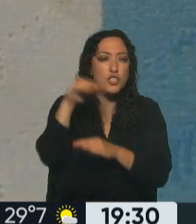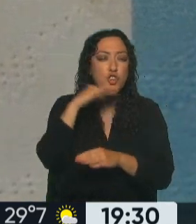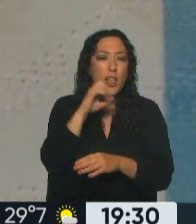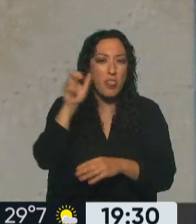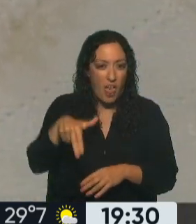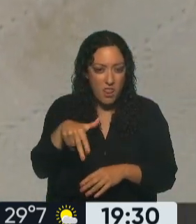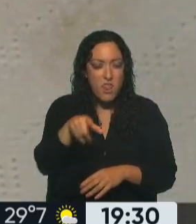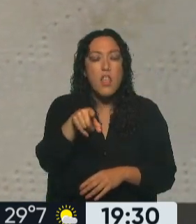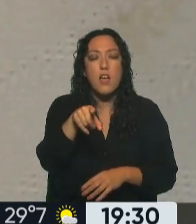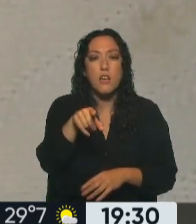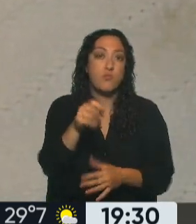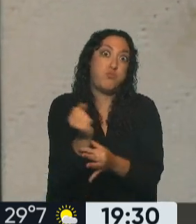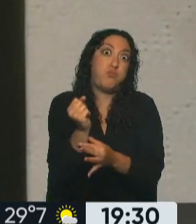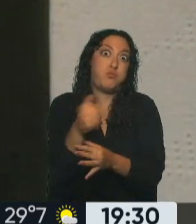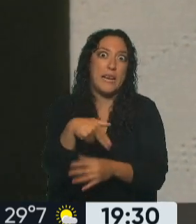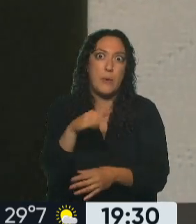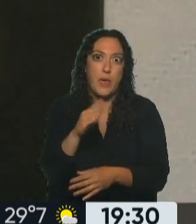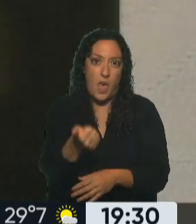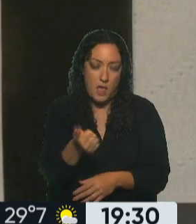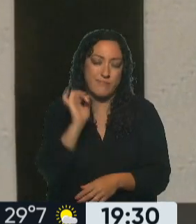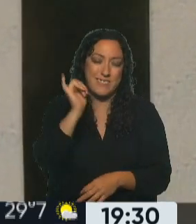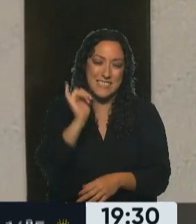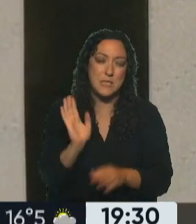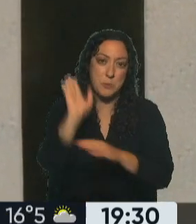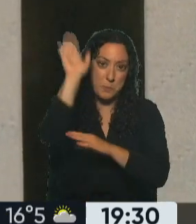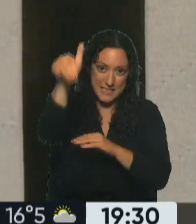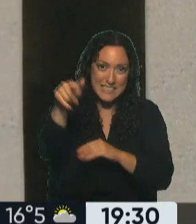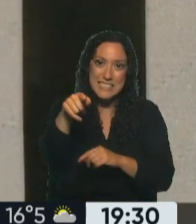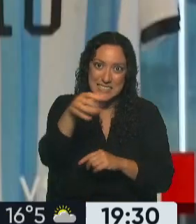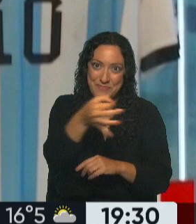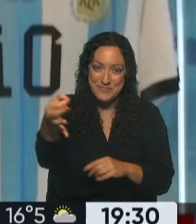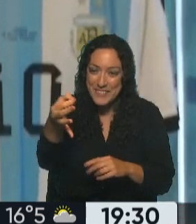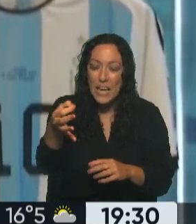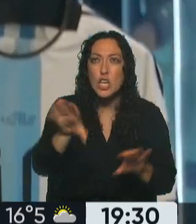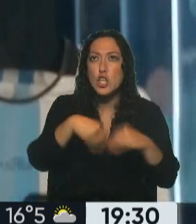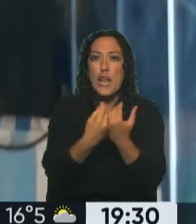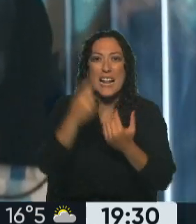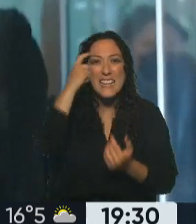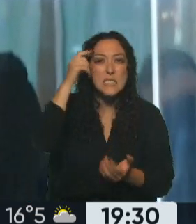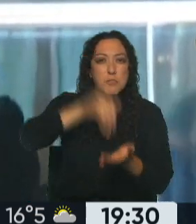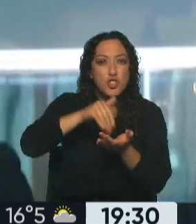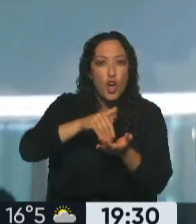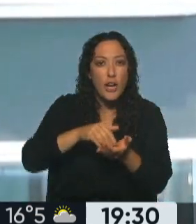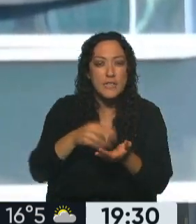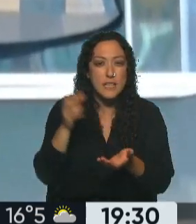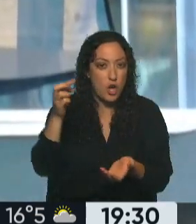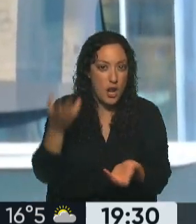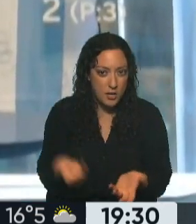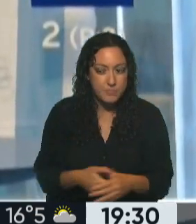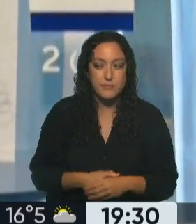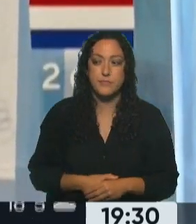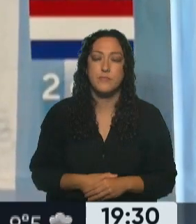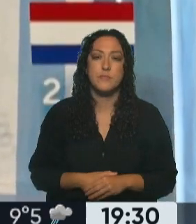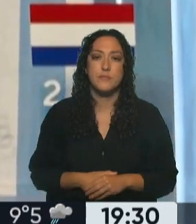Oh, que si bien salimos el del fútbol, de la NBA, vamos al básquetbol, sí, que llegó a los 10 millones. Sí. Pero bueno, entonces... bueno, todo esto